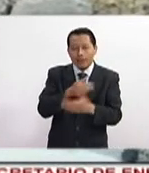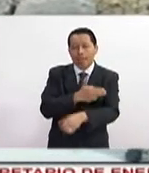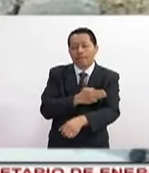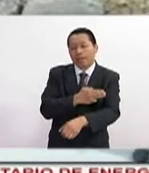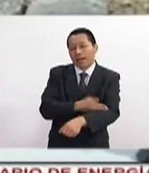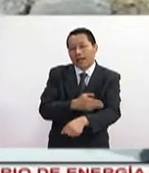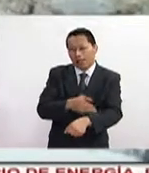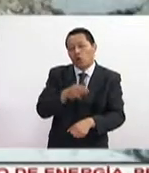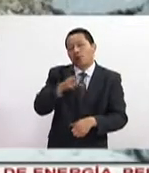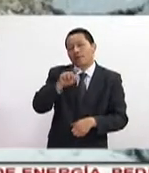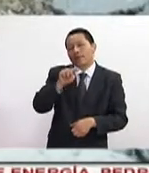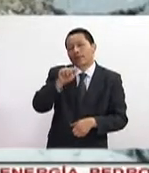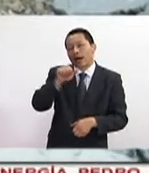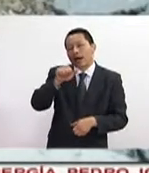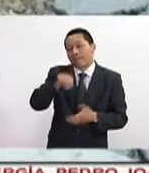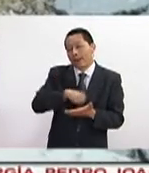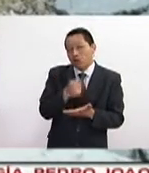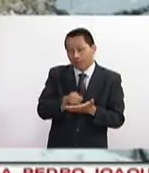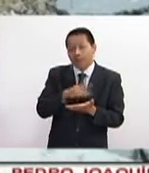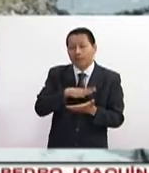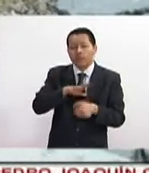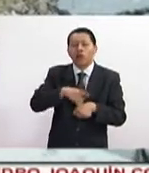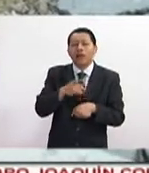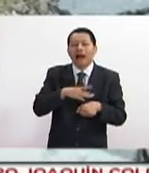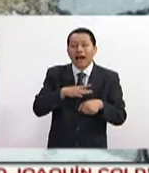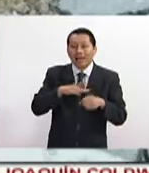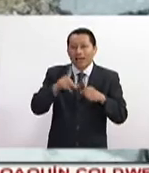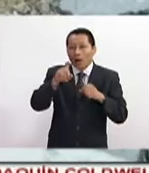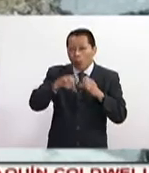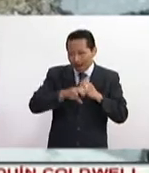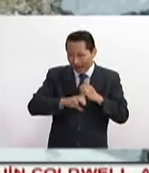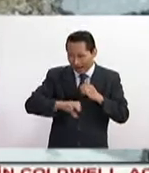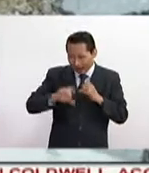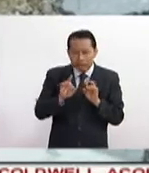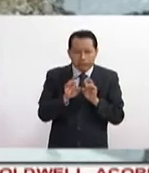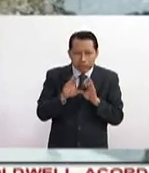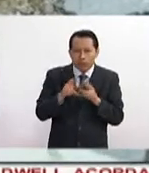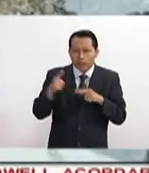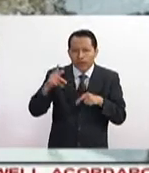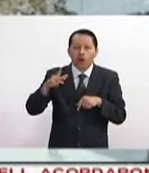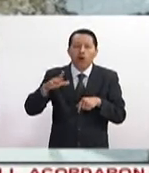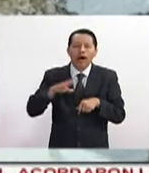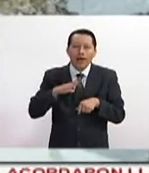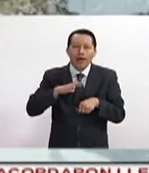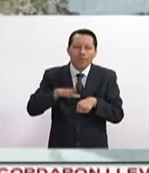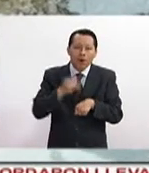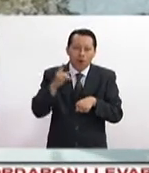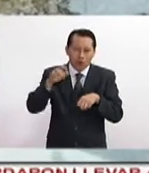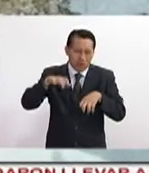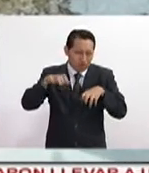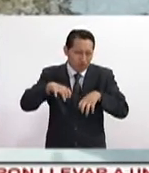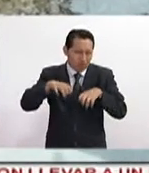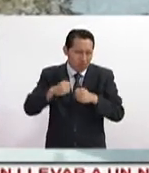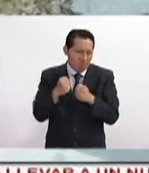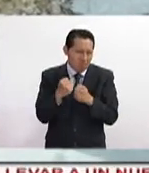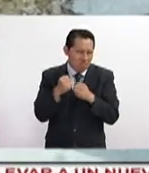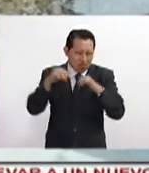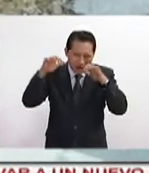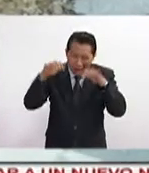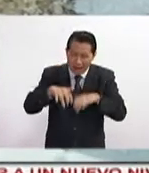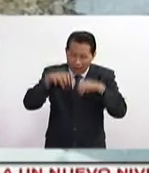hundimiento ocurrió por el colapso de una tubería debido al reblandecimiento del subsuelo a causa de las fuertes lluvias que se han dado en